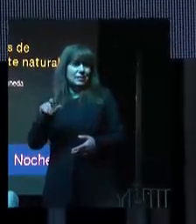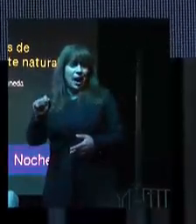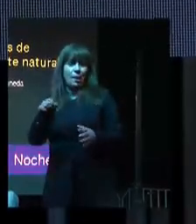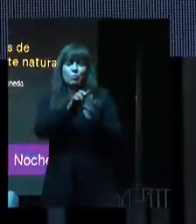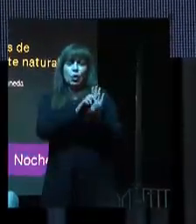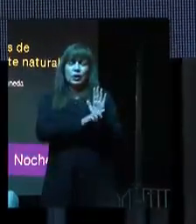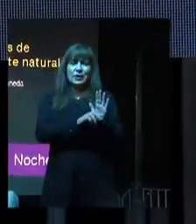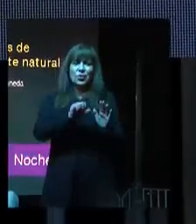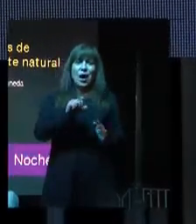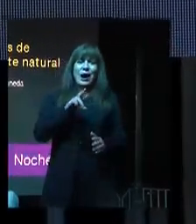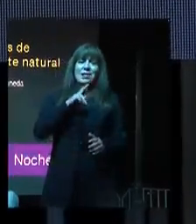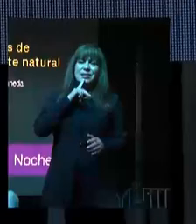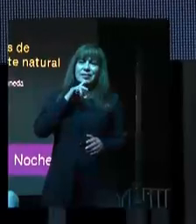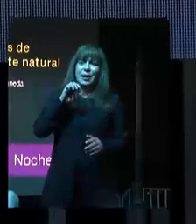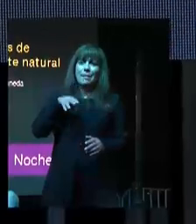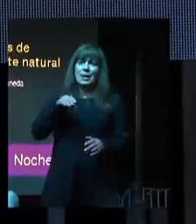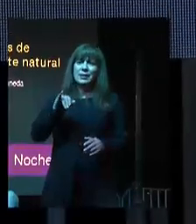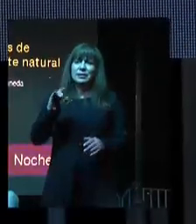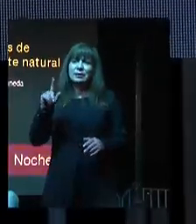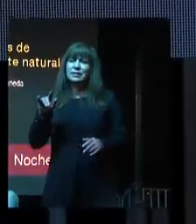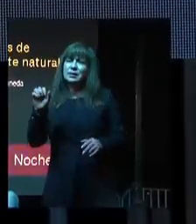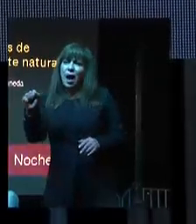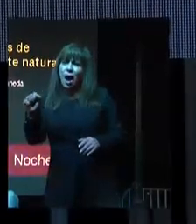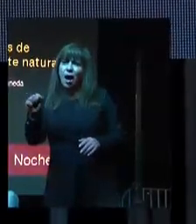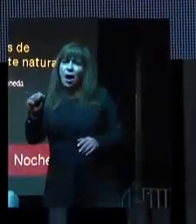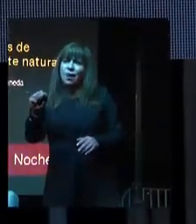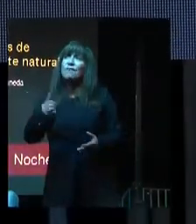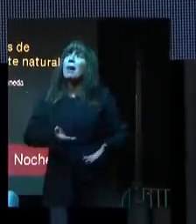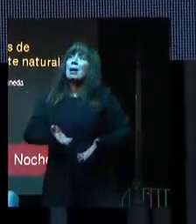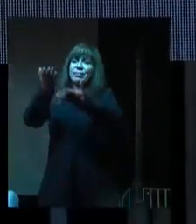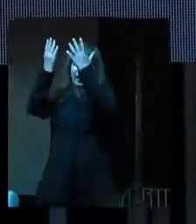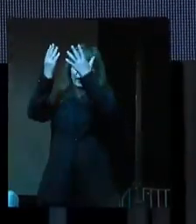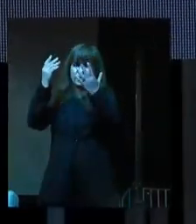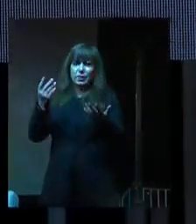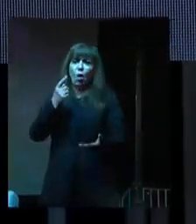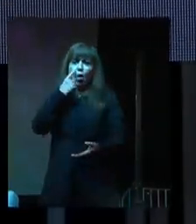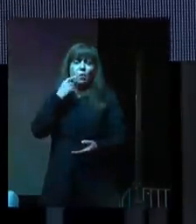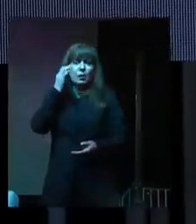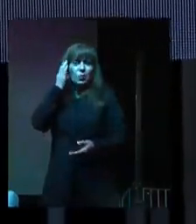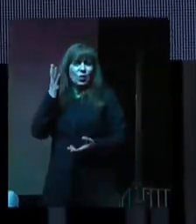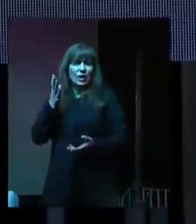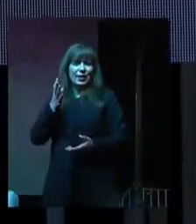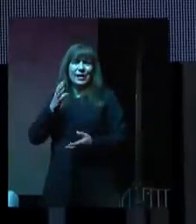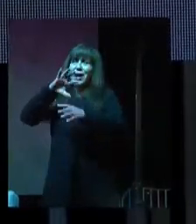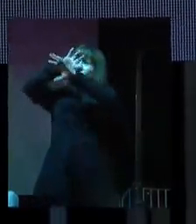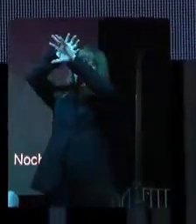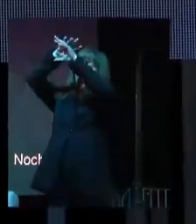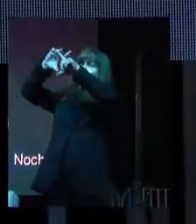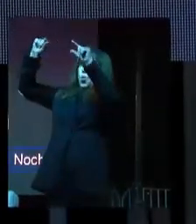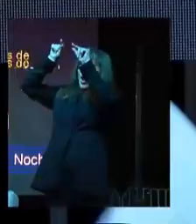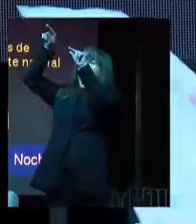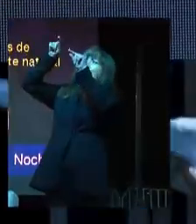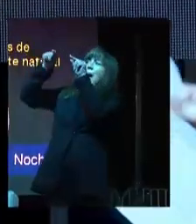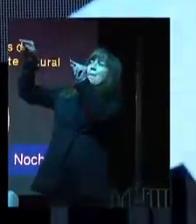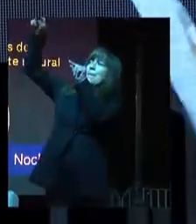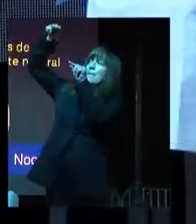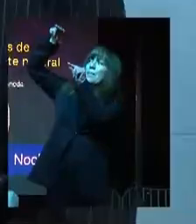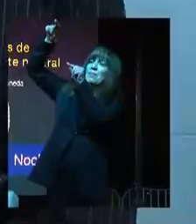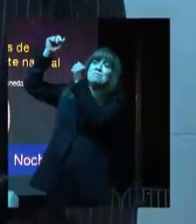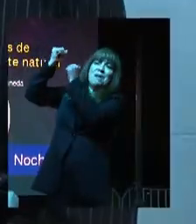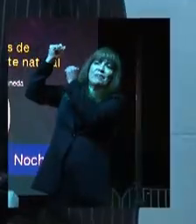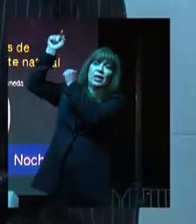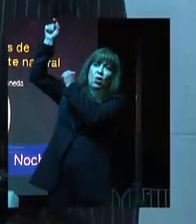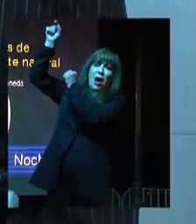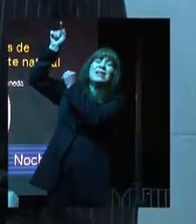a poner mujeres y hombres en la Luna, en el polo sur de la Luna, porque el ecuador de la Luna es muy complicado. De ahí tenemos